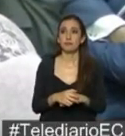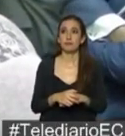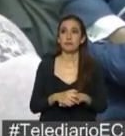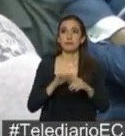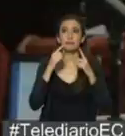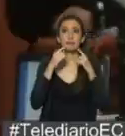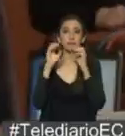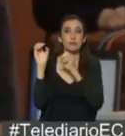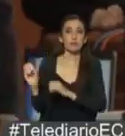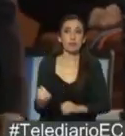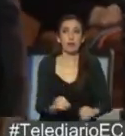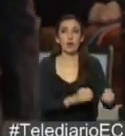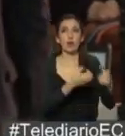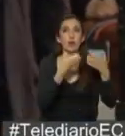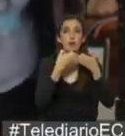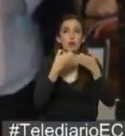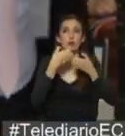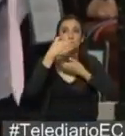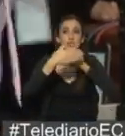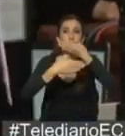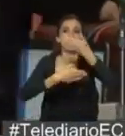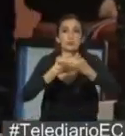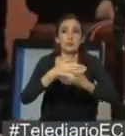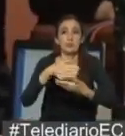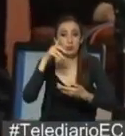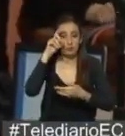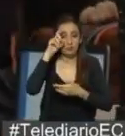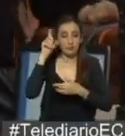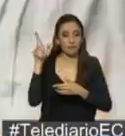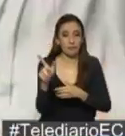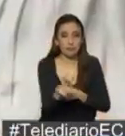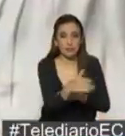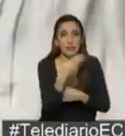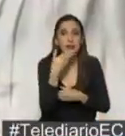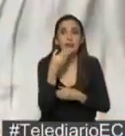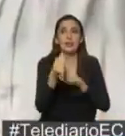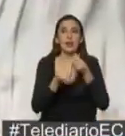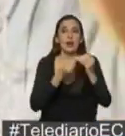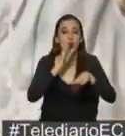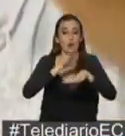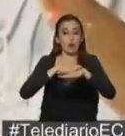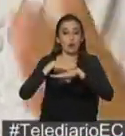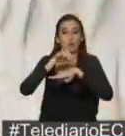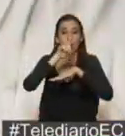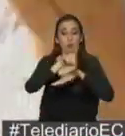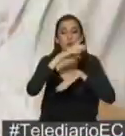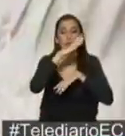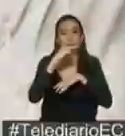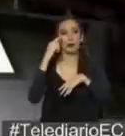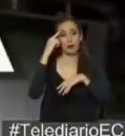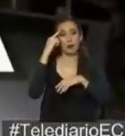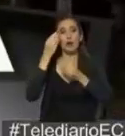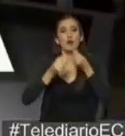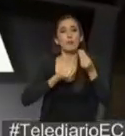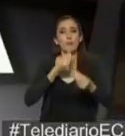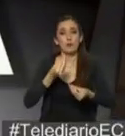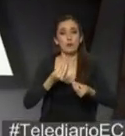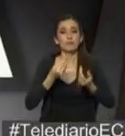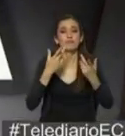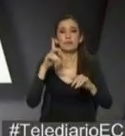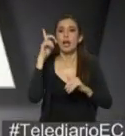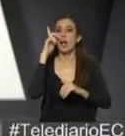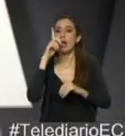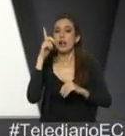de organización es la figura que la Fiscalía General del Estado utilizó para acusar al expresidente Rafael Correa como líder de